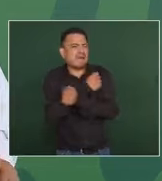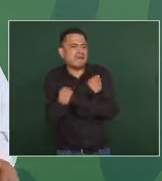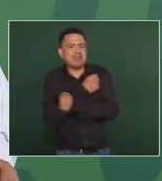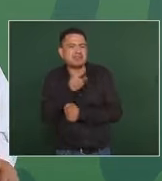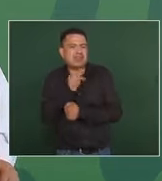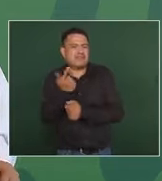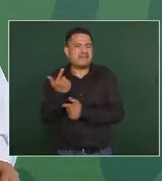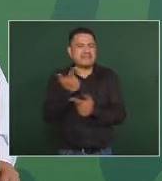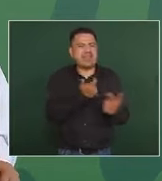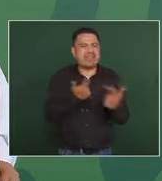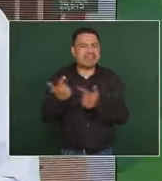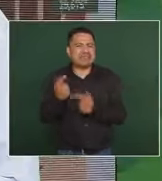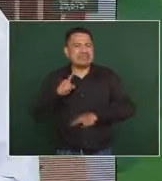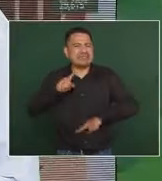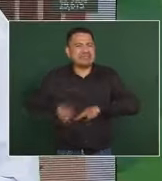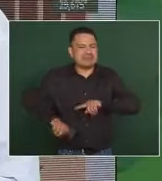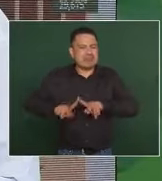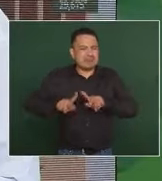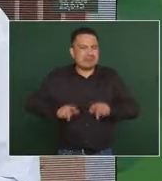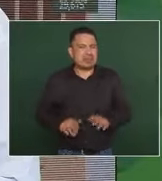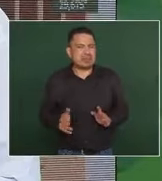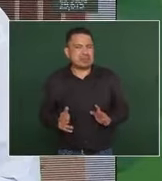balazos.